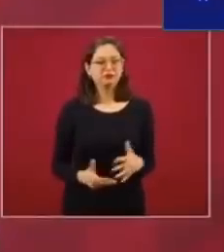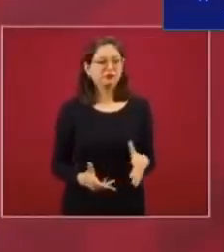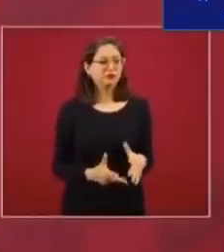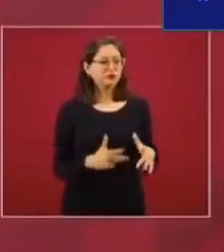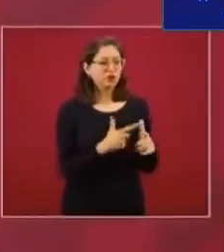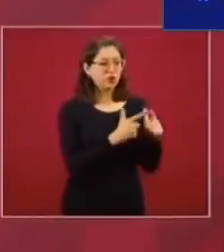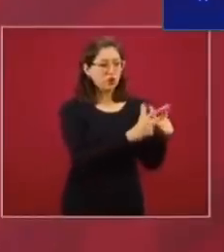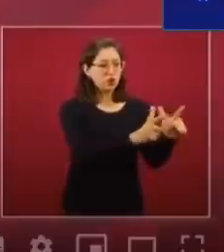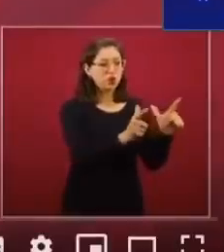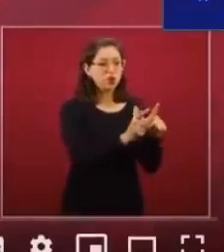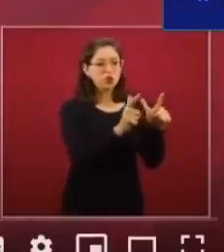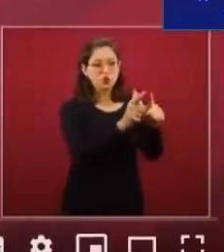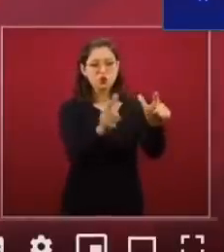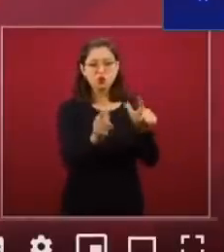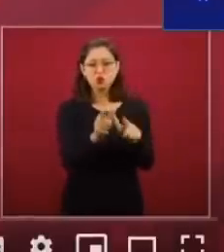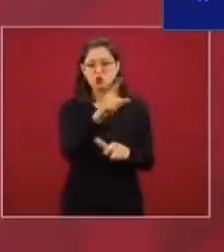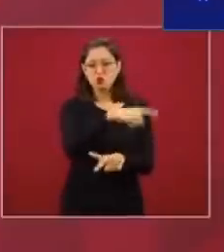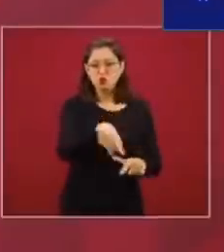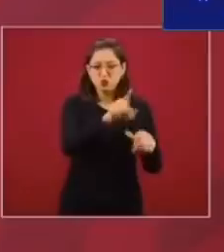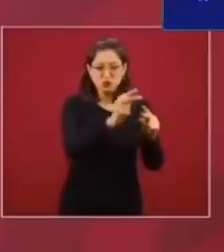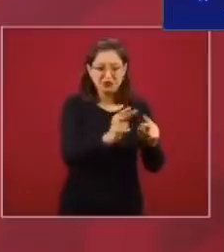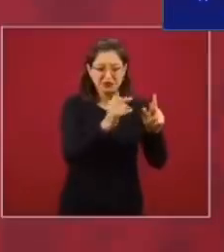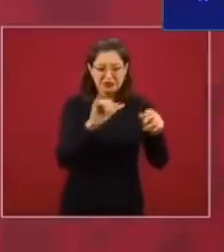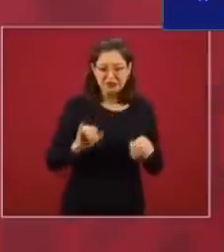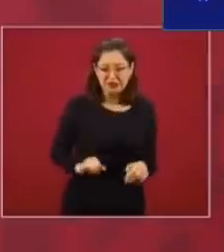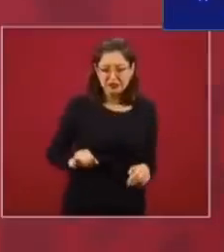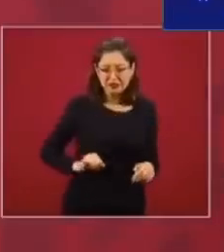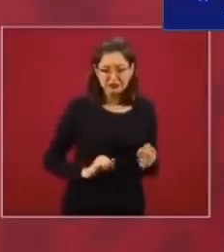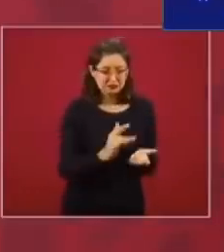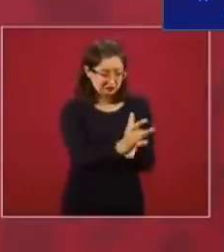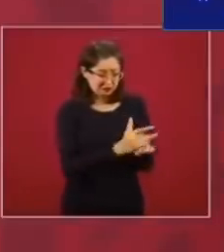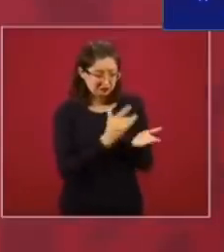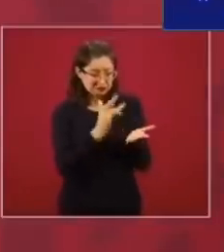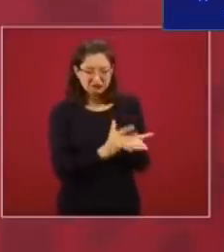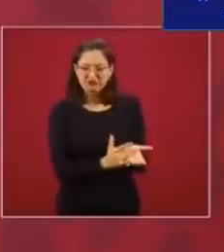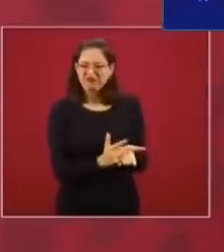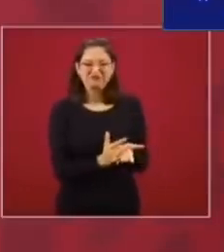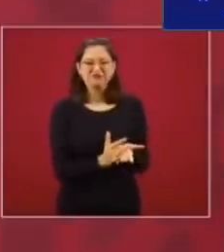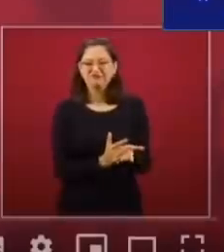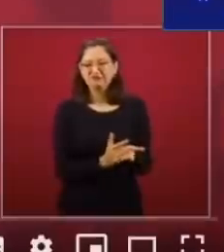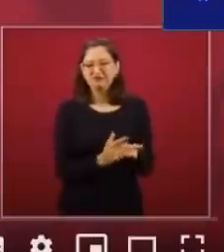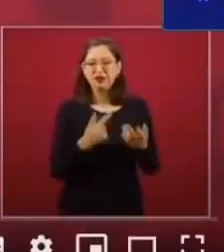grupos de intereses creados. Me ayudó la gente.